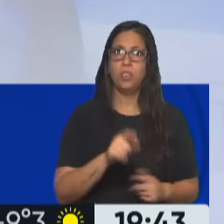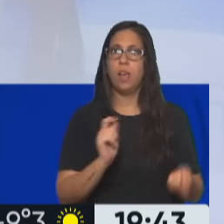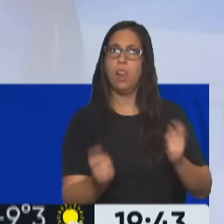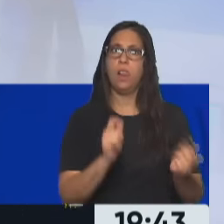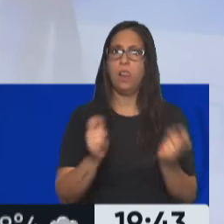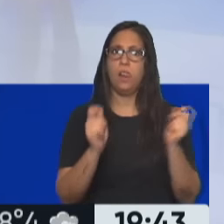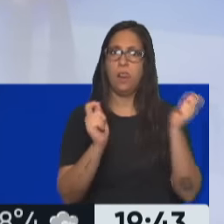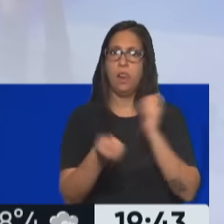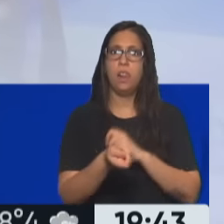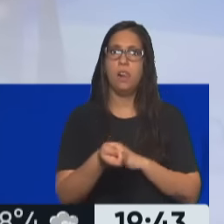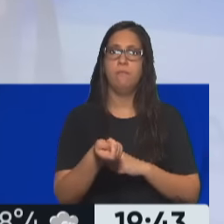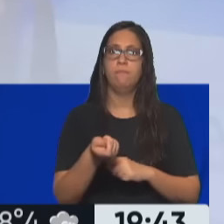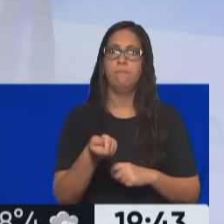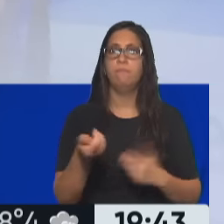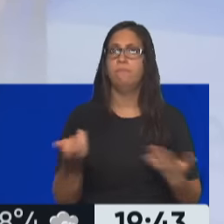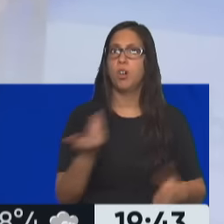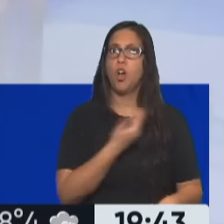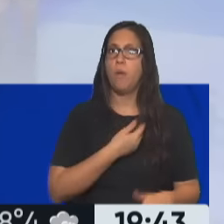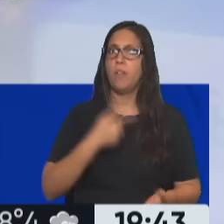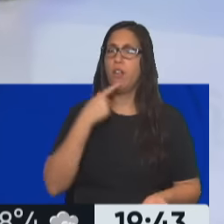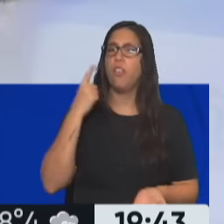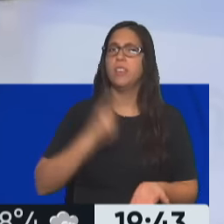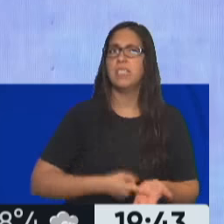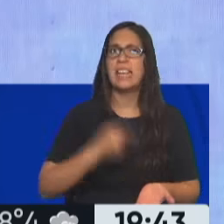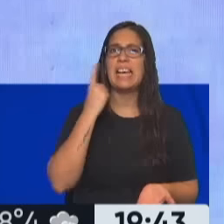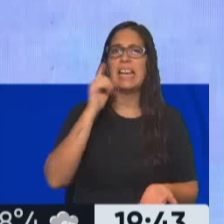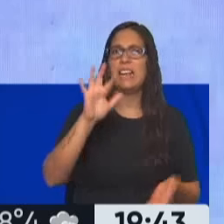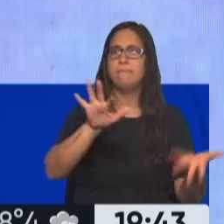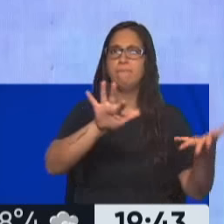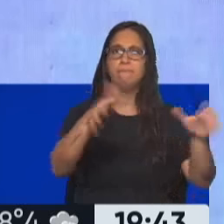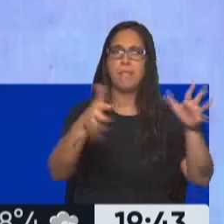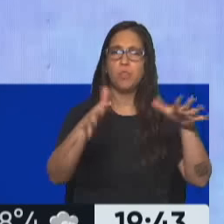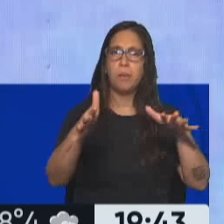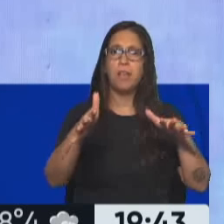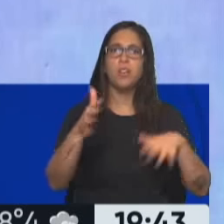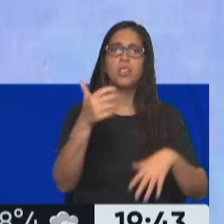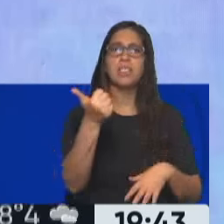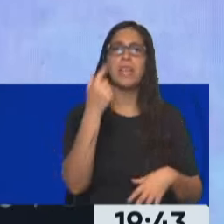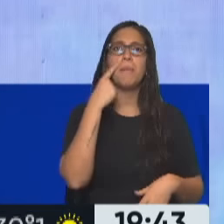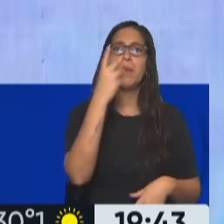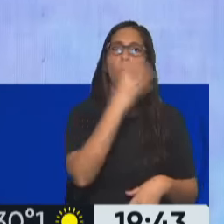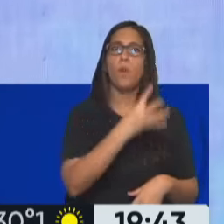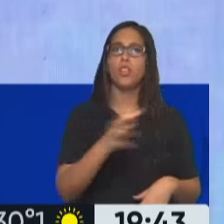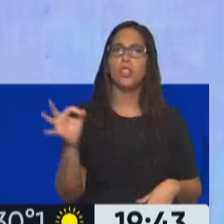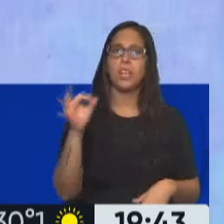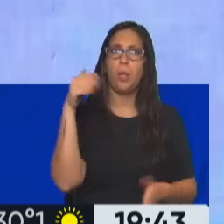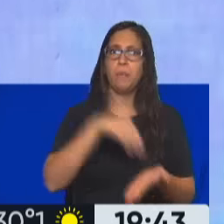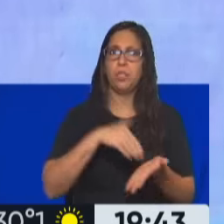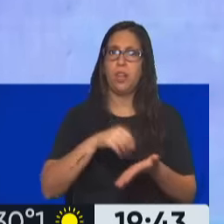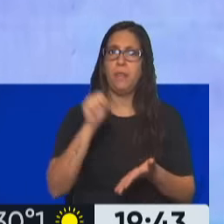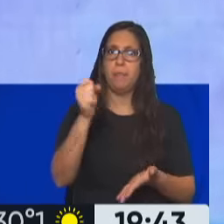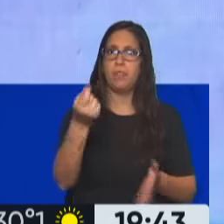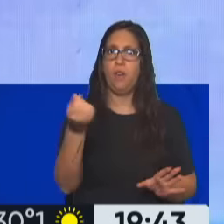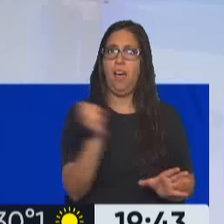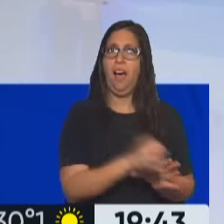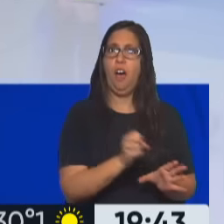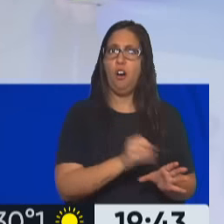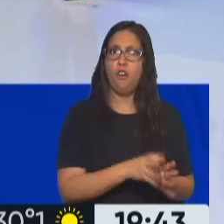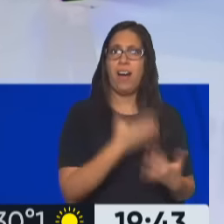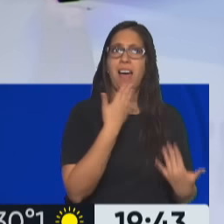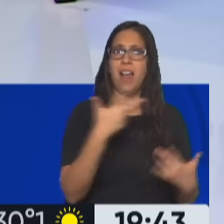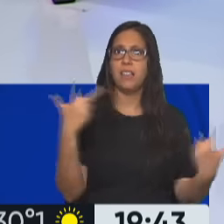movimientos en el gobierno calculan que se va a ahorrar cerca de 6.400 millones de pesos. Claramente